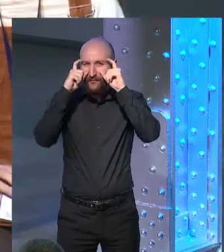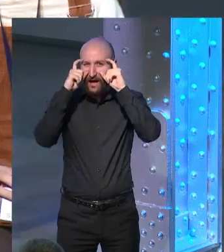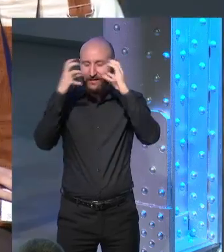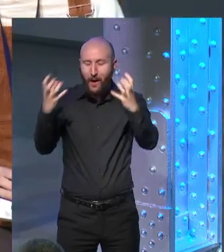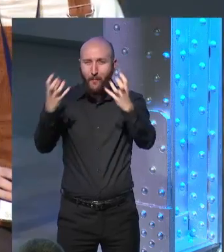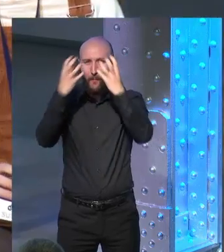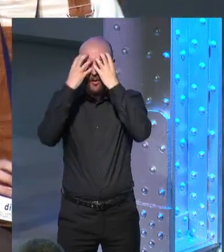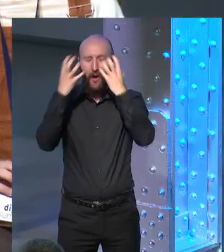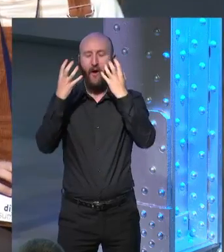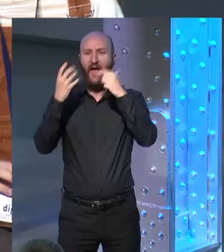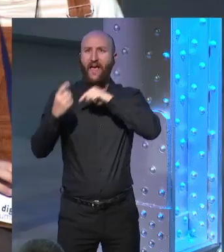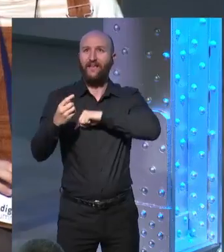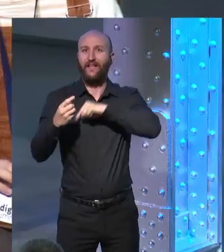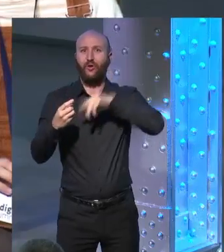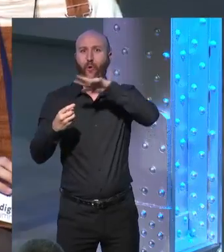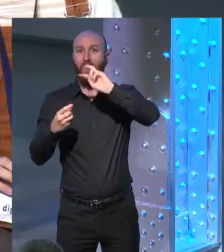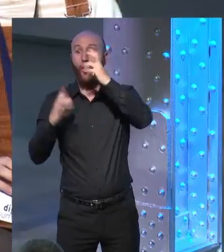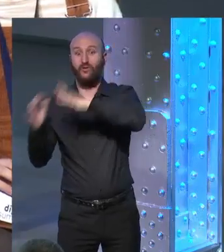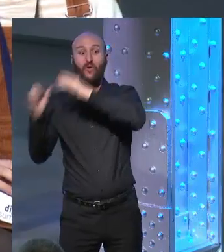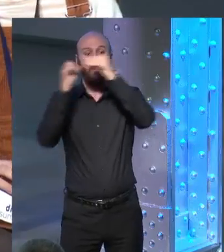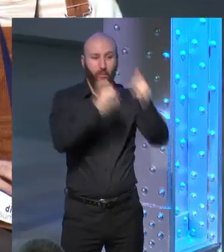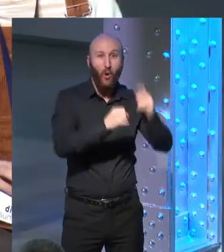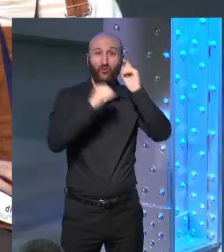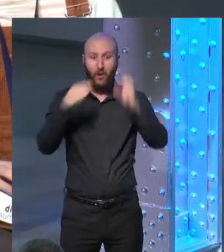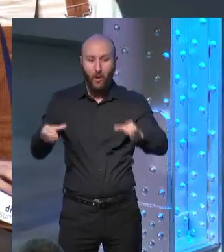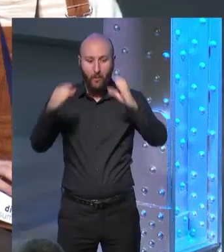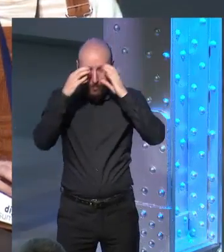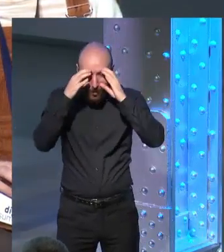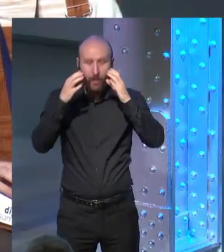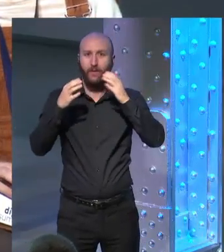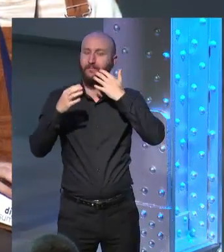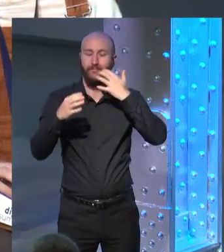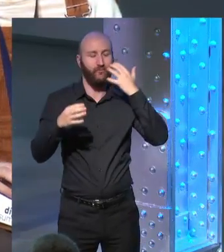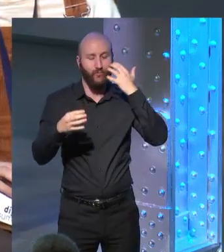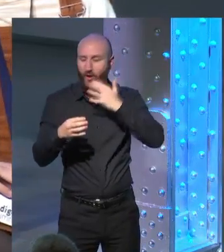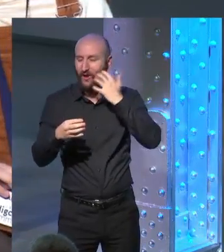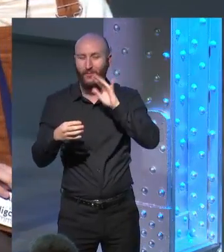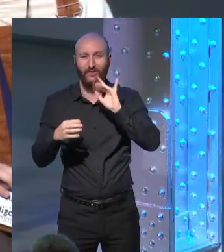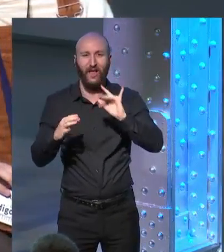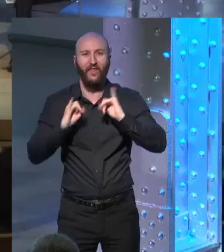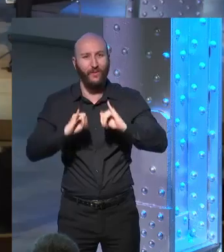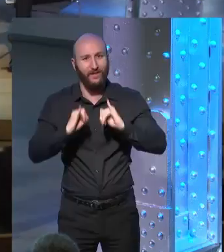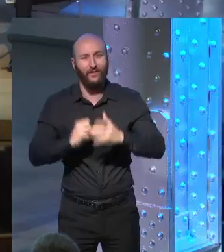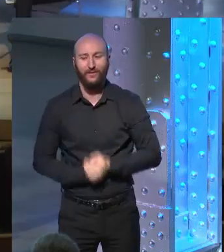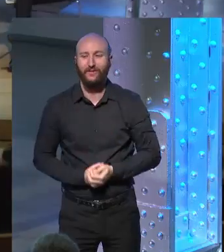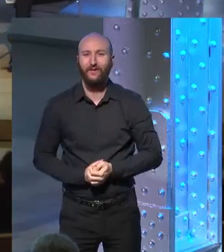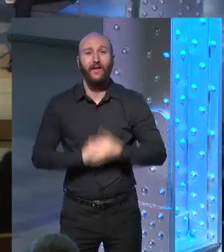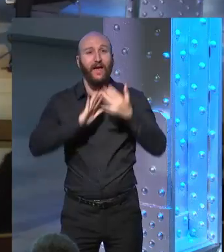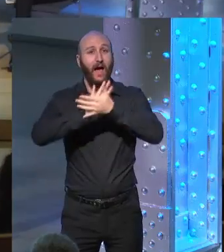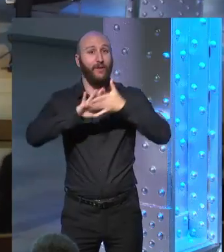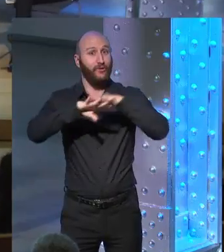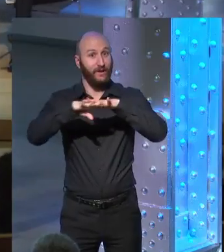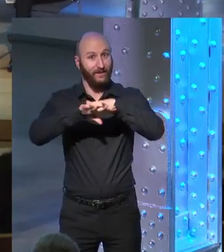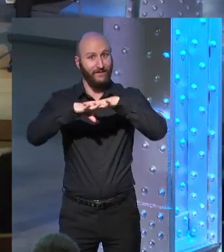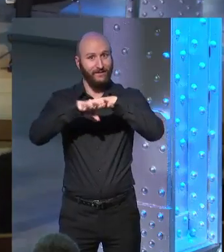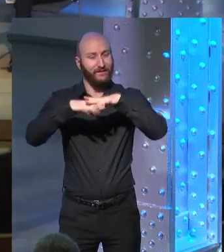otro sitio en solo ponértelas, es como muy raro, pero está muy divertido. Hablando de redes, veo que ellas dos, sus